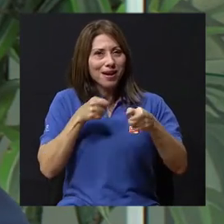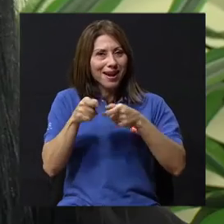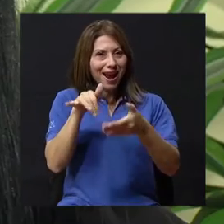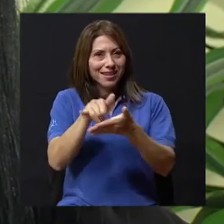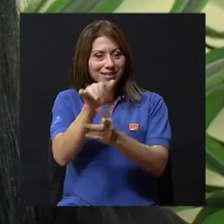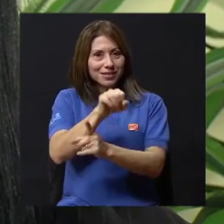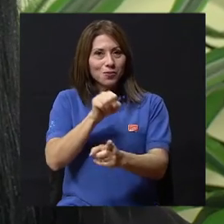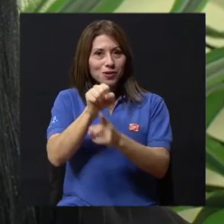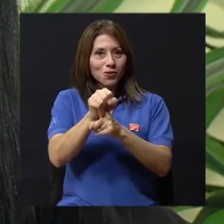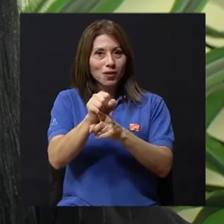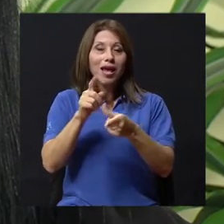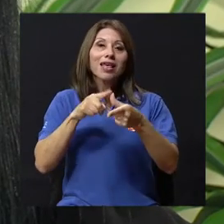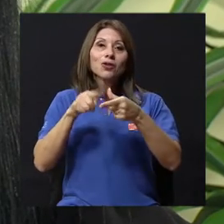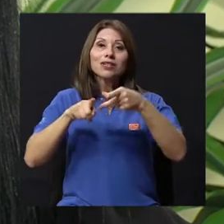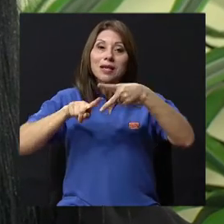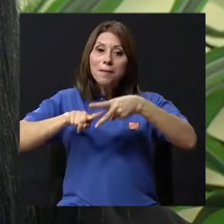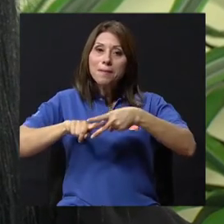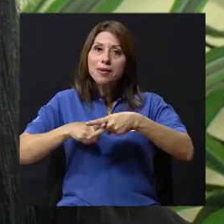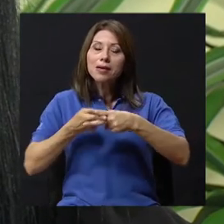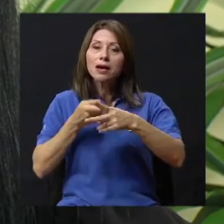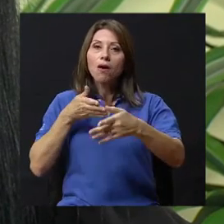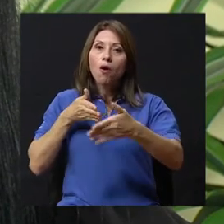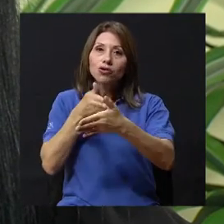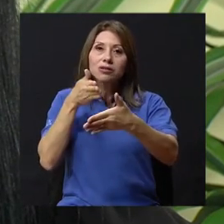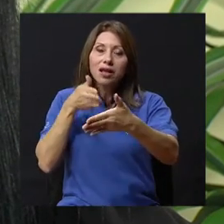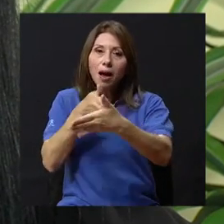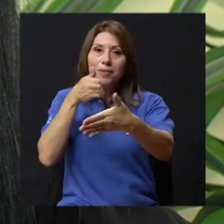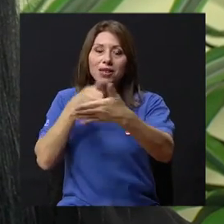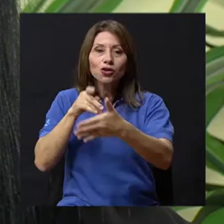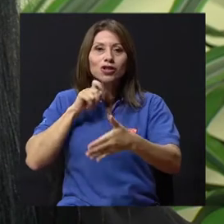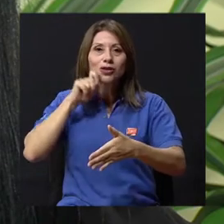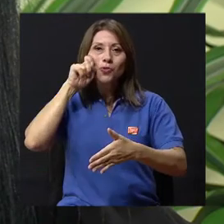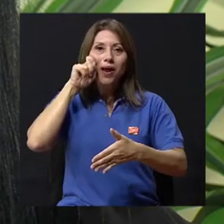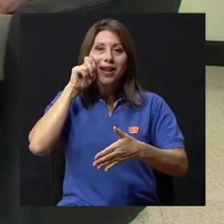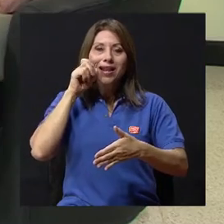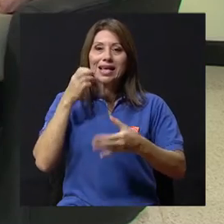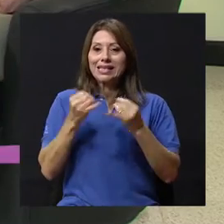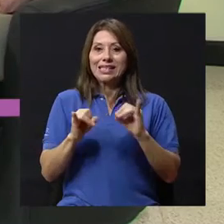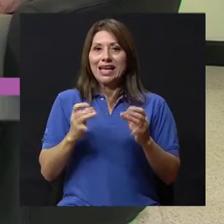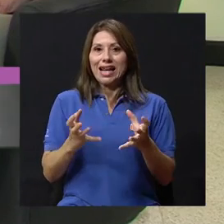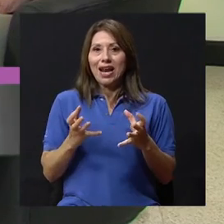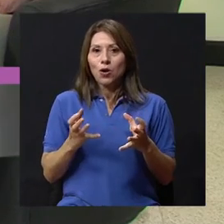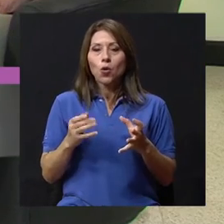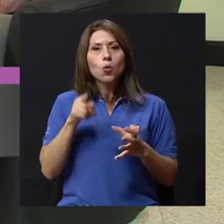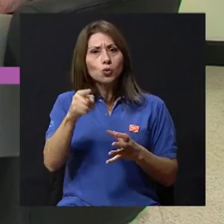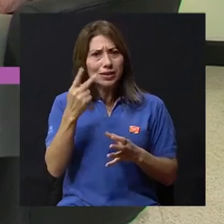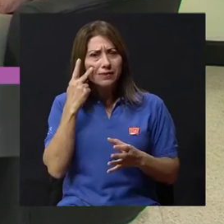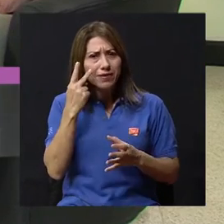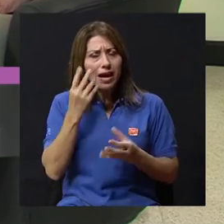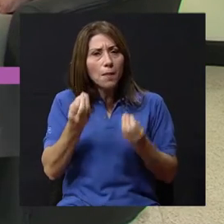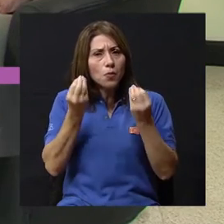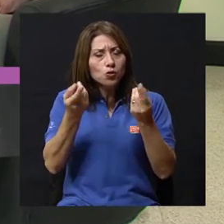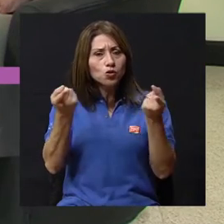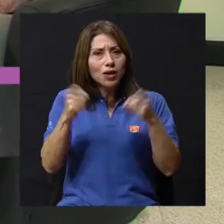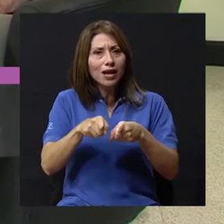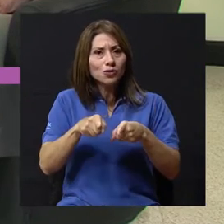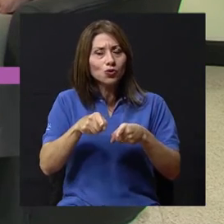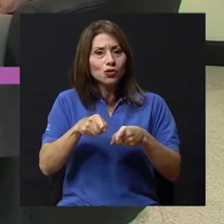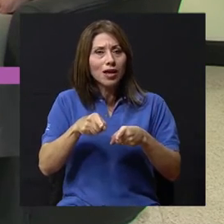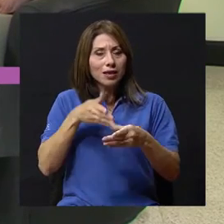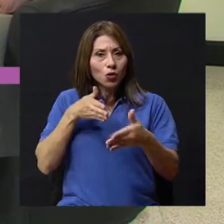atracción y empiezan a meterse en problemas hasta de hostigamiento sexual sin quererlo. Usted se fija, por ejemplo, en muchos casos de hostigamiento sexual